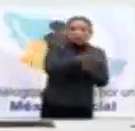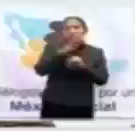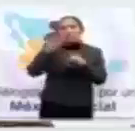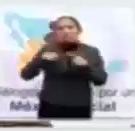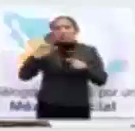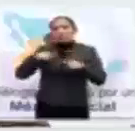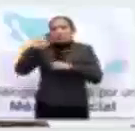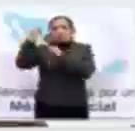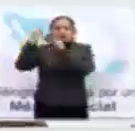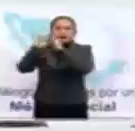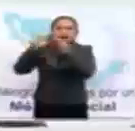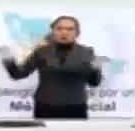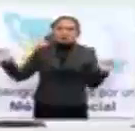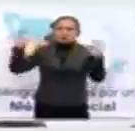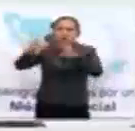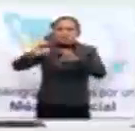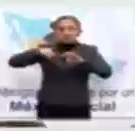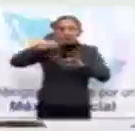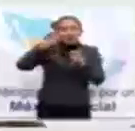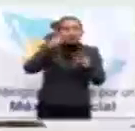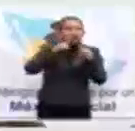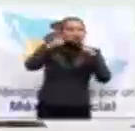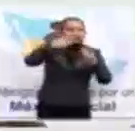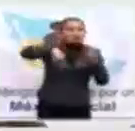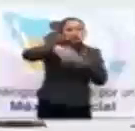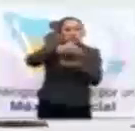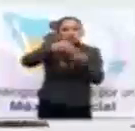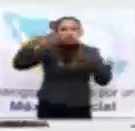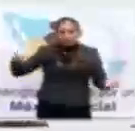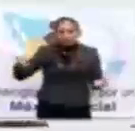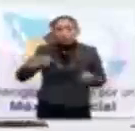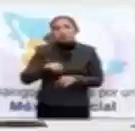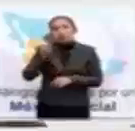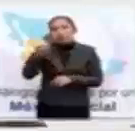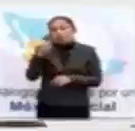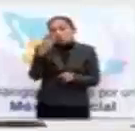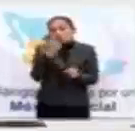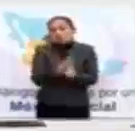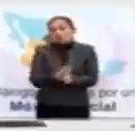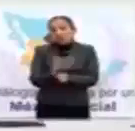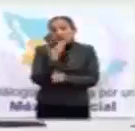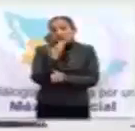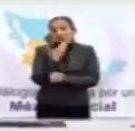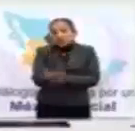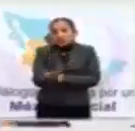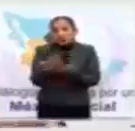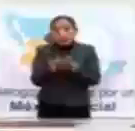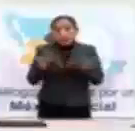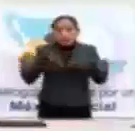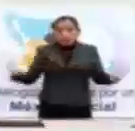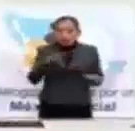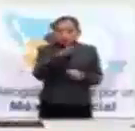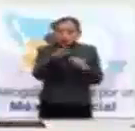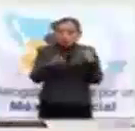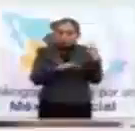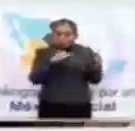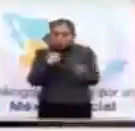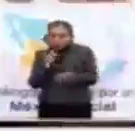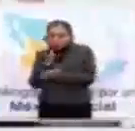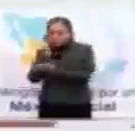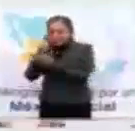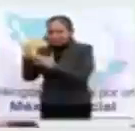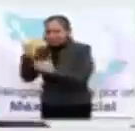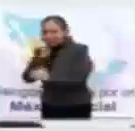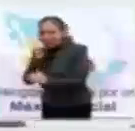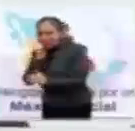de nivel internacional para discutir el territorio, ¿no? Y yo creo que sería una buena oportunidad, ¿no?, de que ahora, así como nosotros venimos a su casa, ustedes